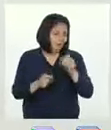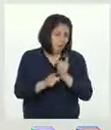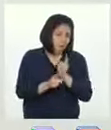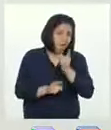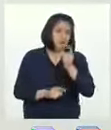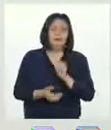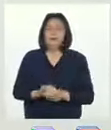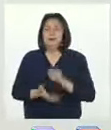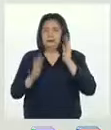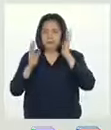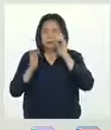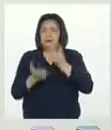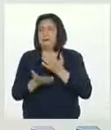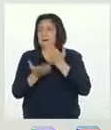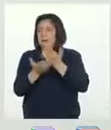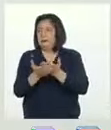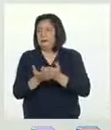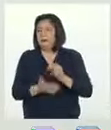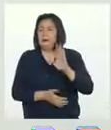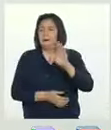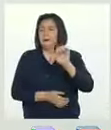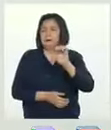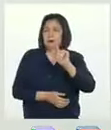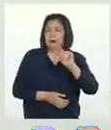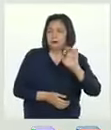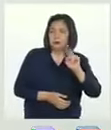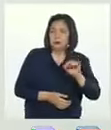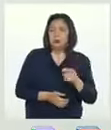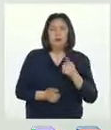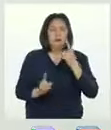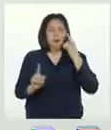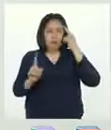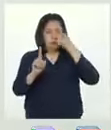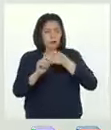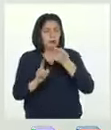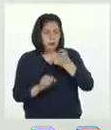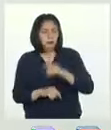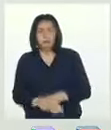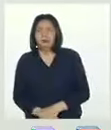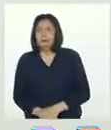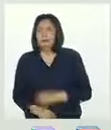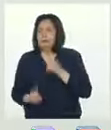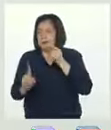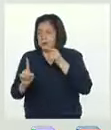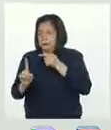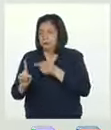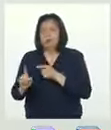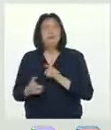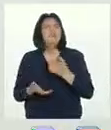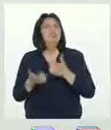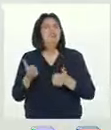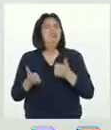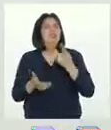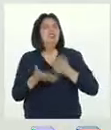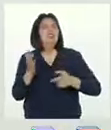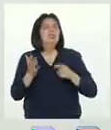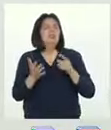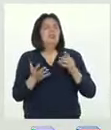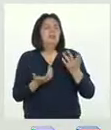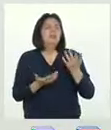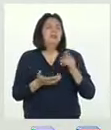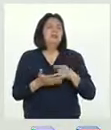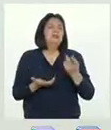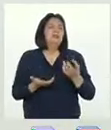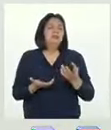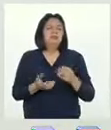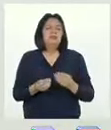cual. Escuchemos la propuesta de Facundo sobre uno de los objetivos específicos. La pregunta es, ¿qué espero conseguir con